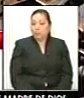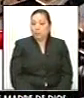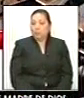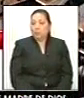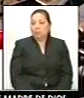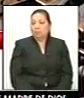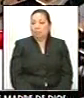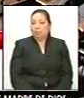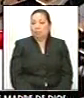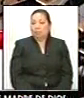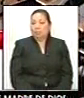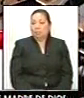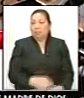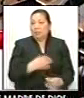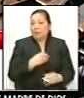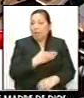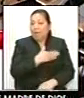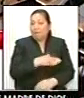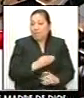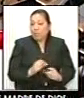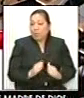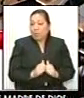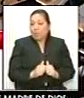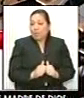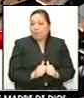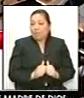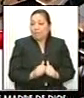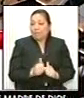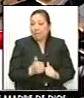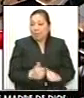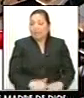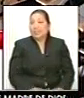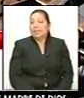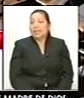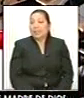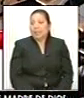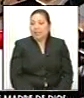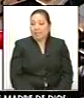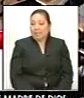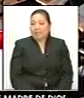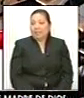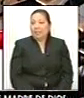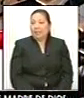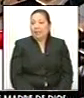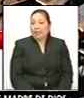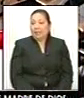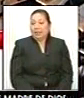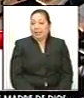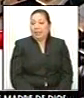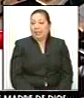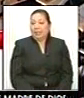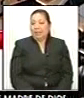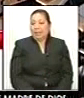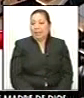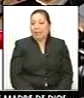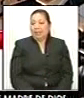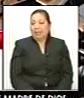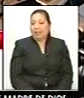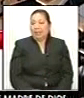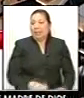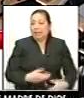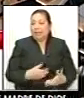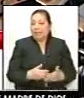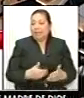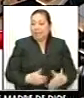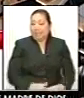Gracias. Para sumarme mi votación a favor de las votaciones anteriores, por favor. Gracias. Que se consignen los votos de la congresista Alcorta a favor en las dos votaciones